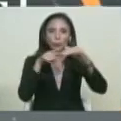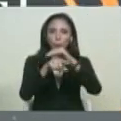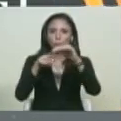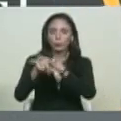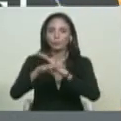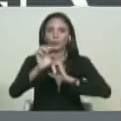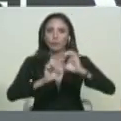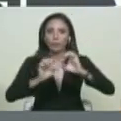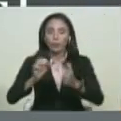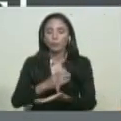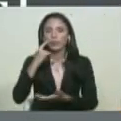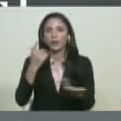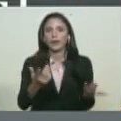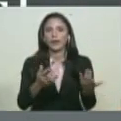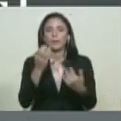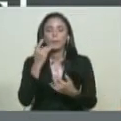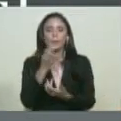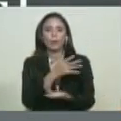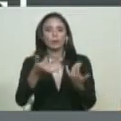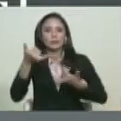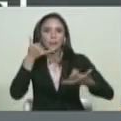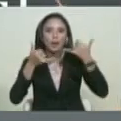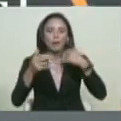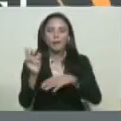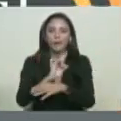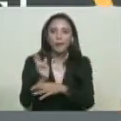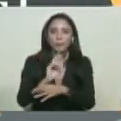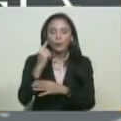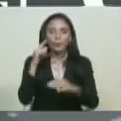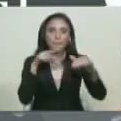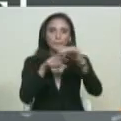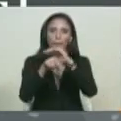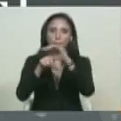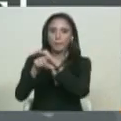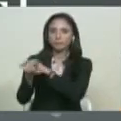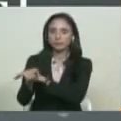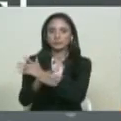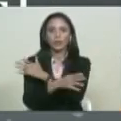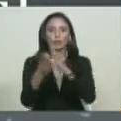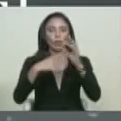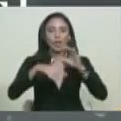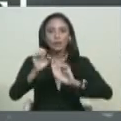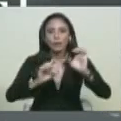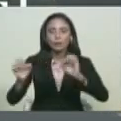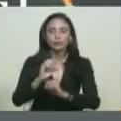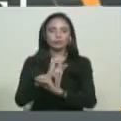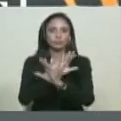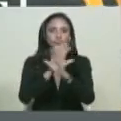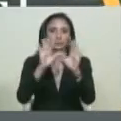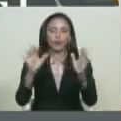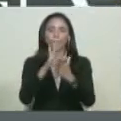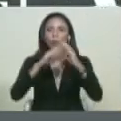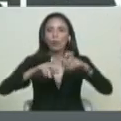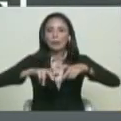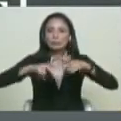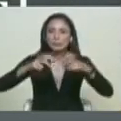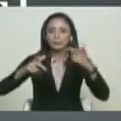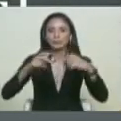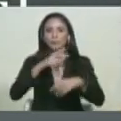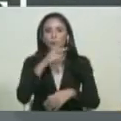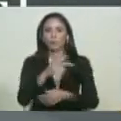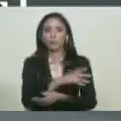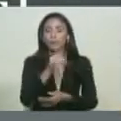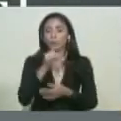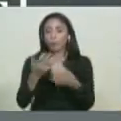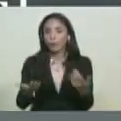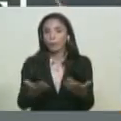de Prevención y Atención de Emergencias y Desastres, están haciendo todas las evaluaciones de los daños. Queremos